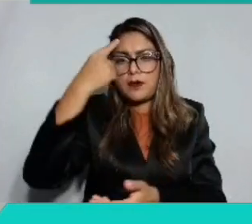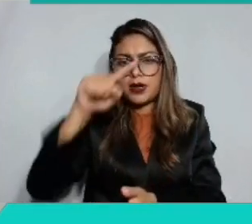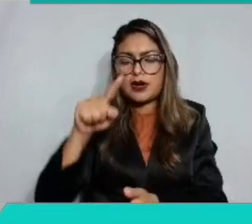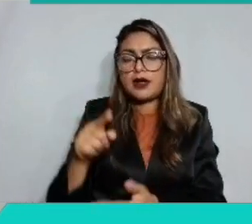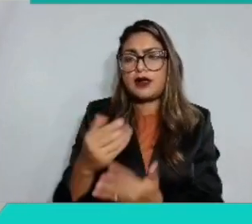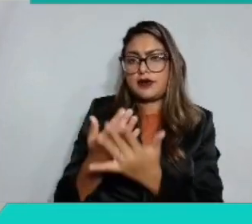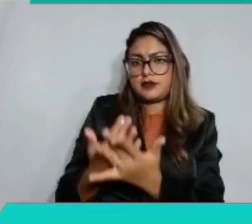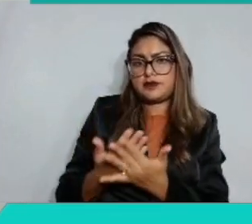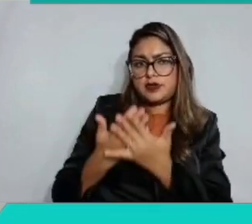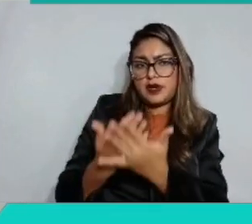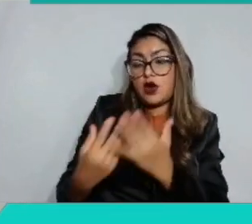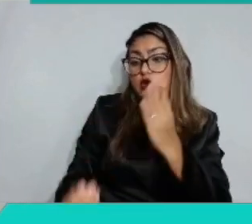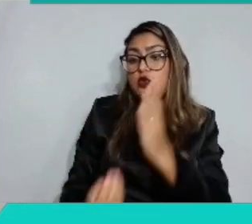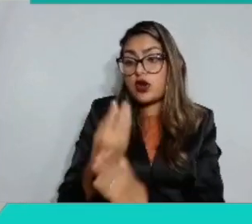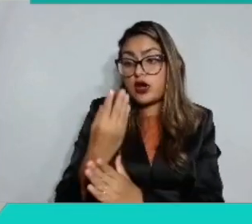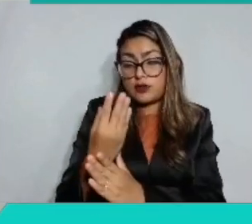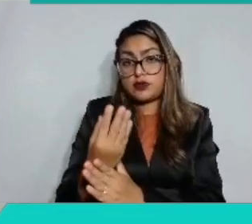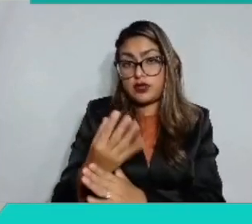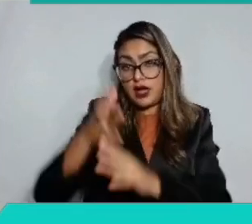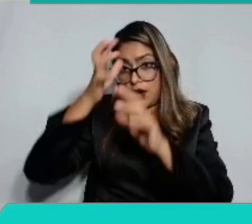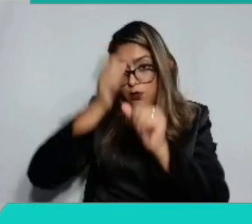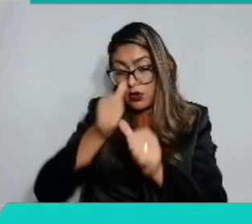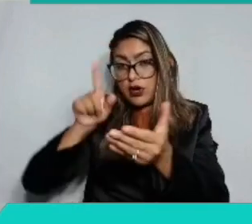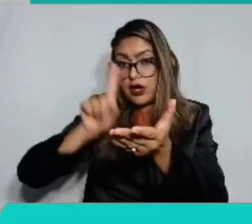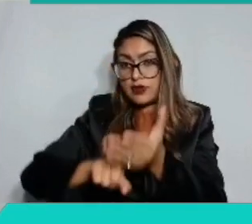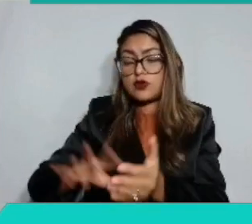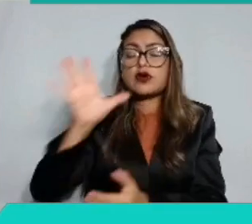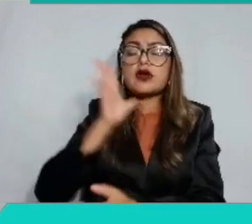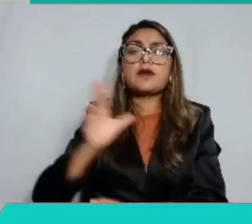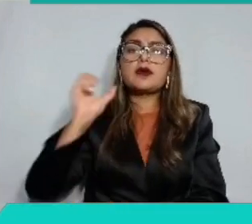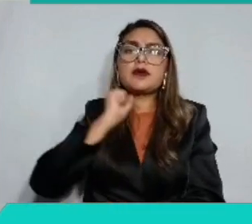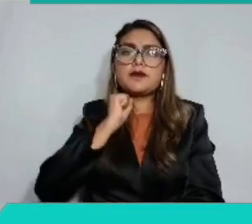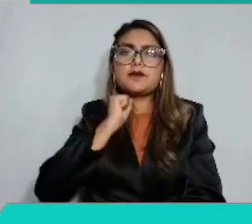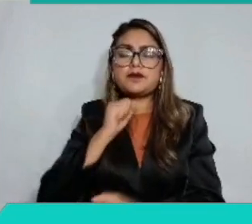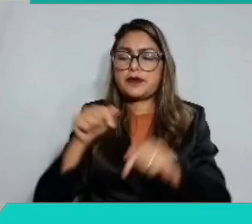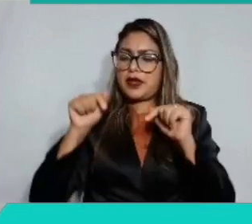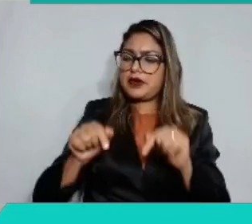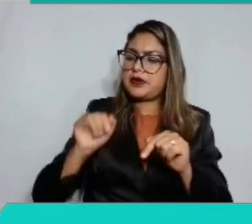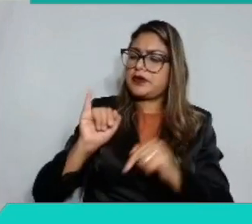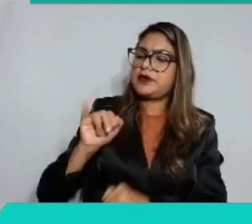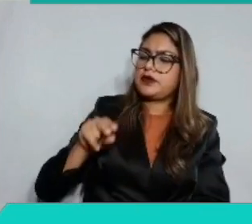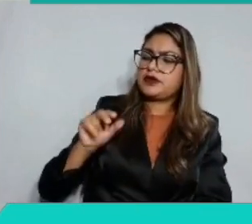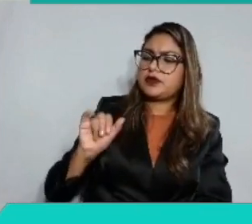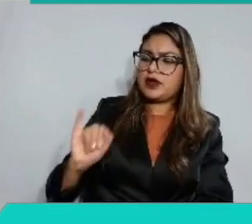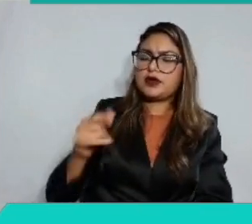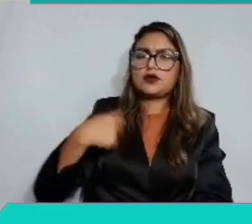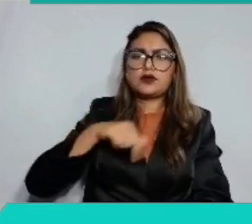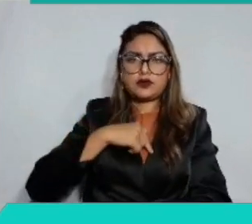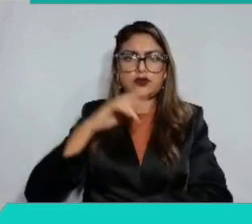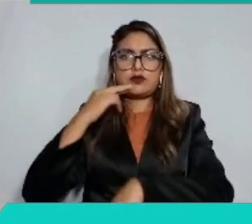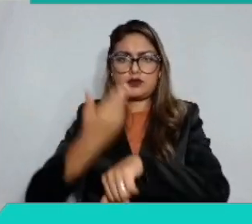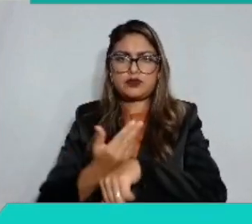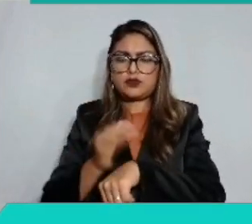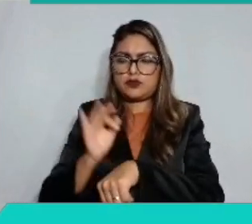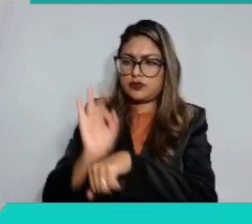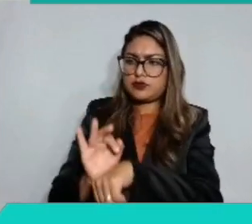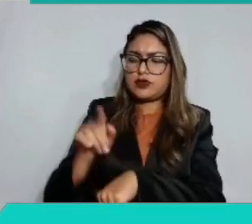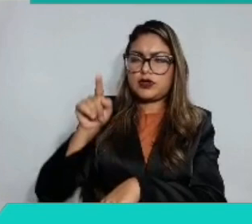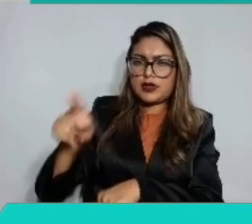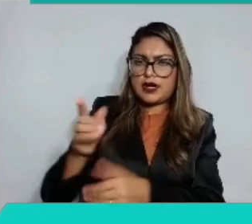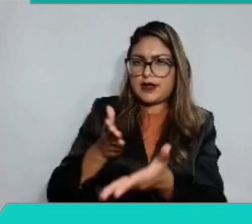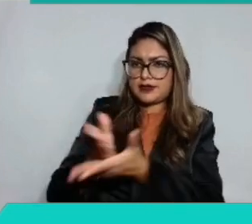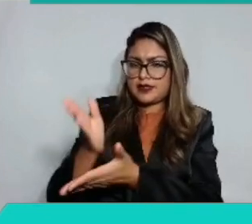consensos en la cámara alta en el inai tutelamos el acceso a la información y la protección de datos